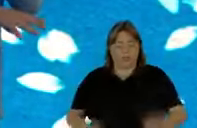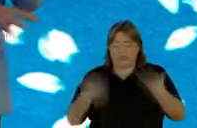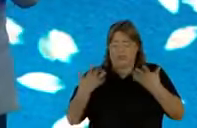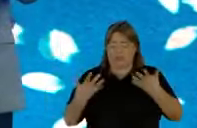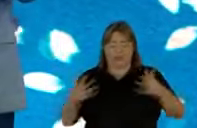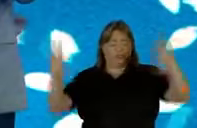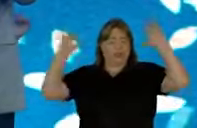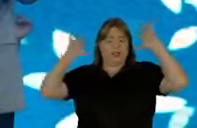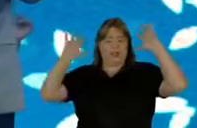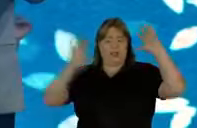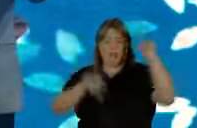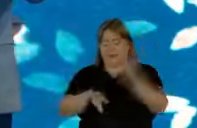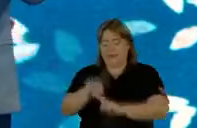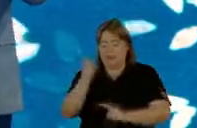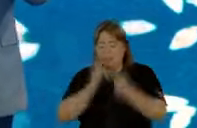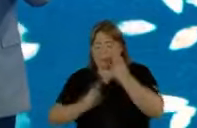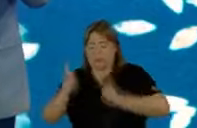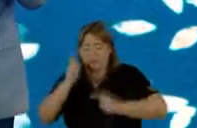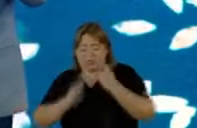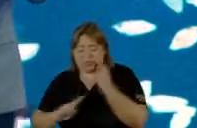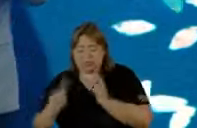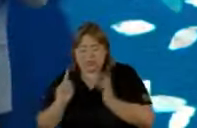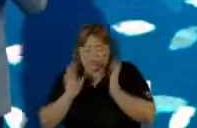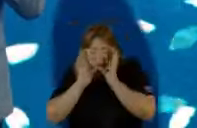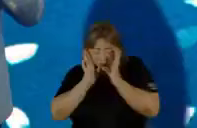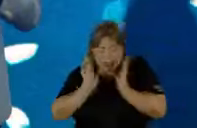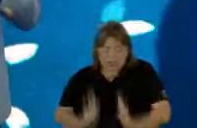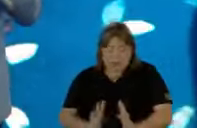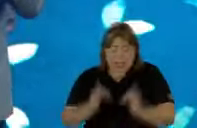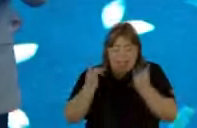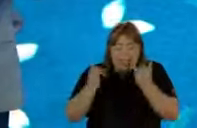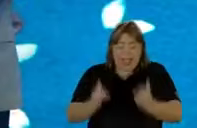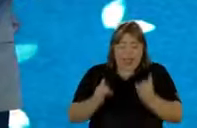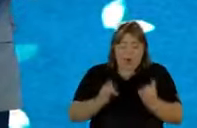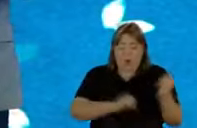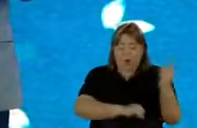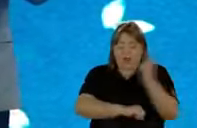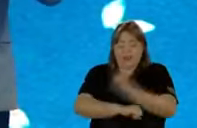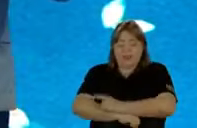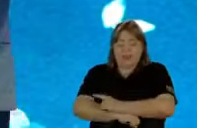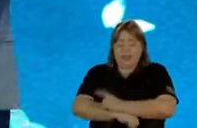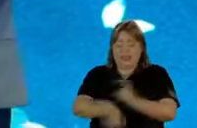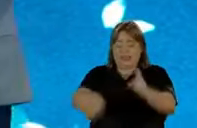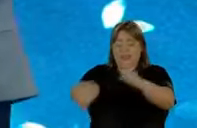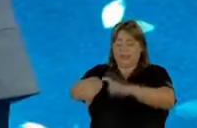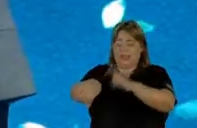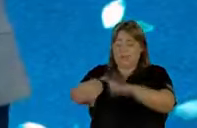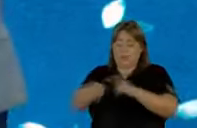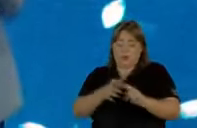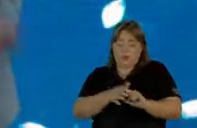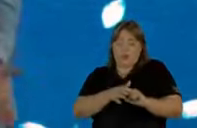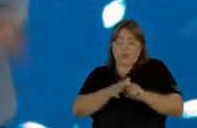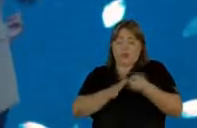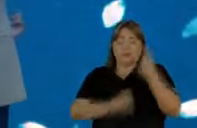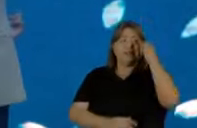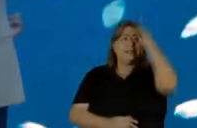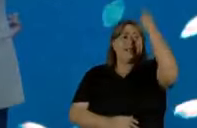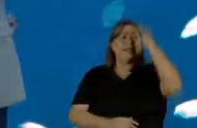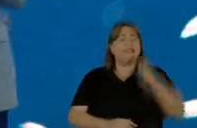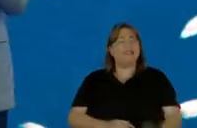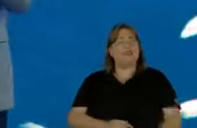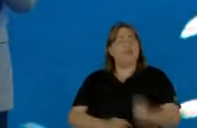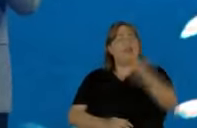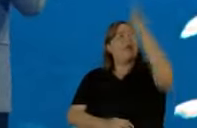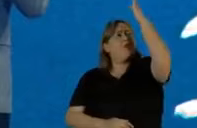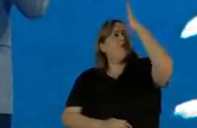tiempo de derramar lágrimas de tristeza, llegó el día y llegó la hora de comenzar a testificar lo que